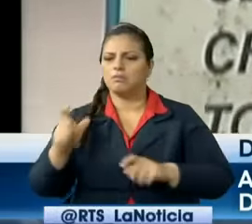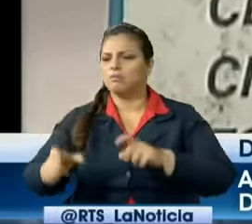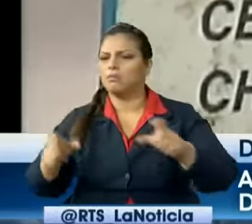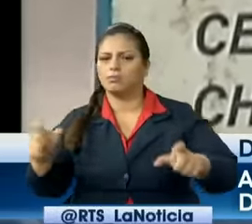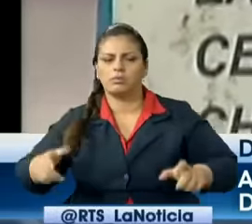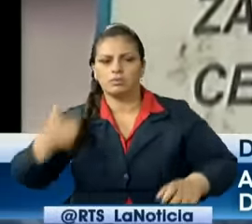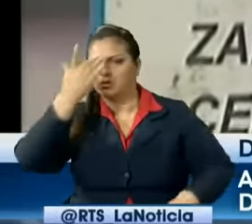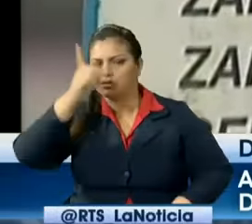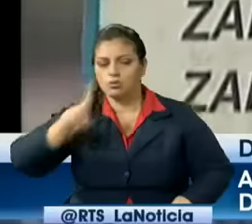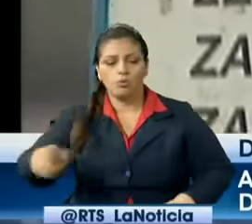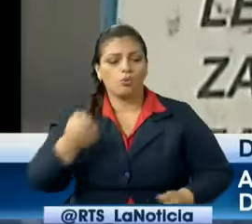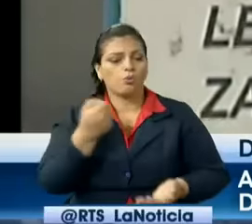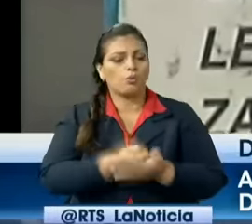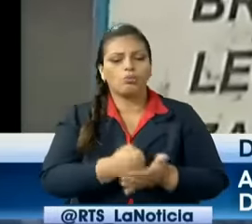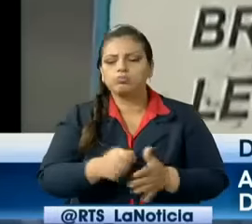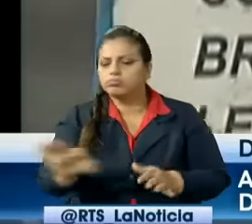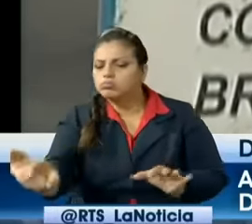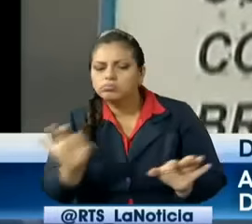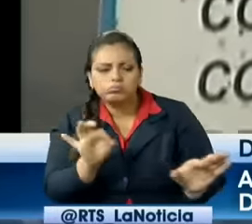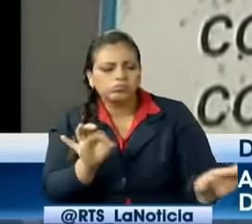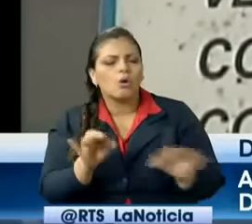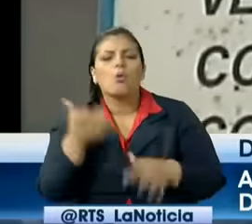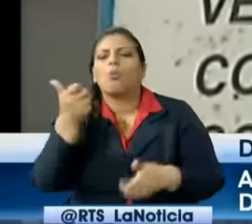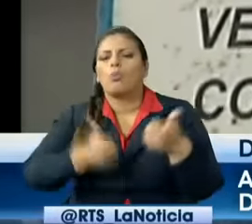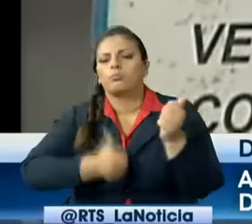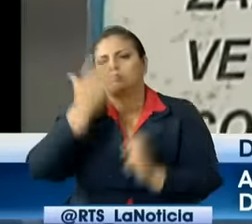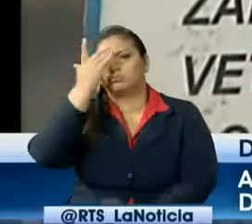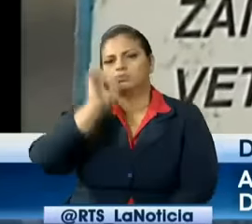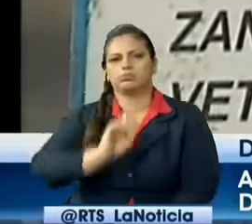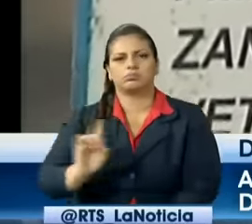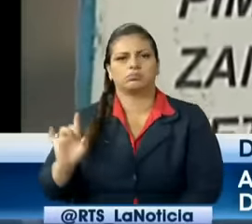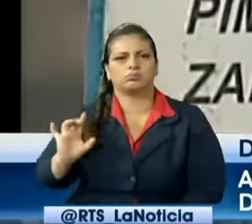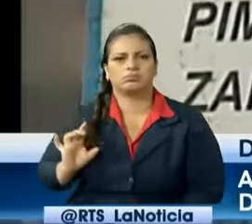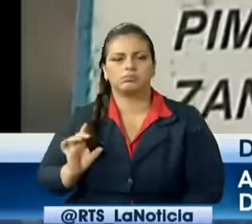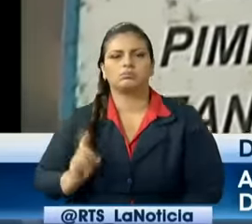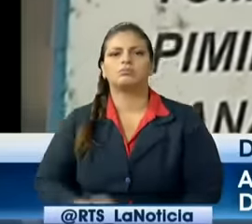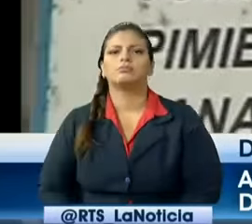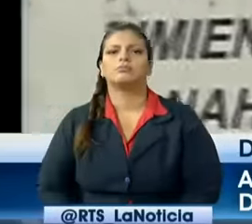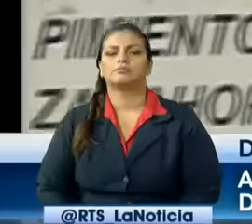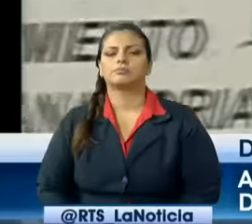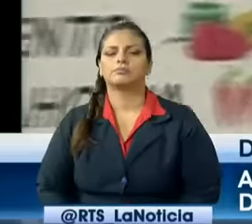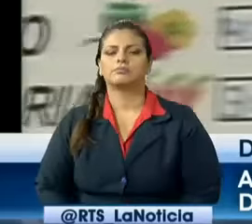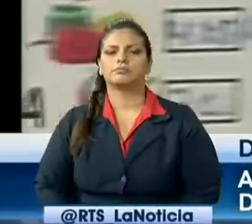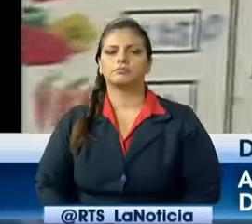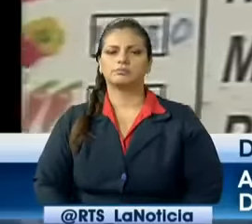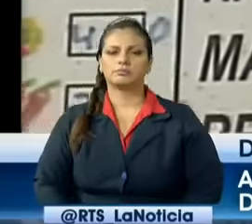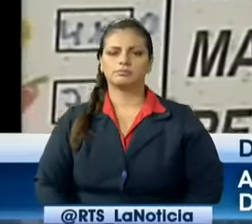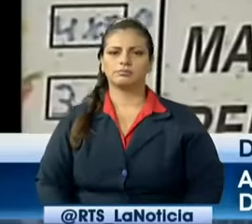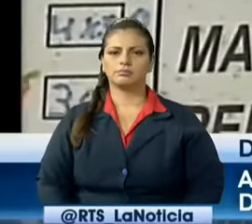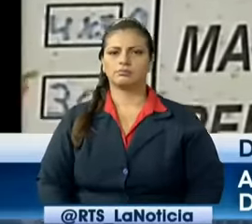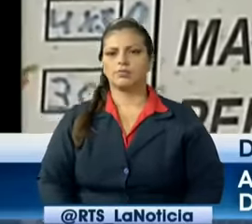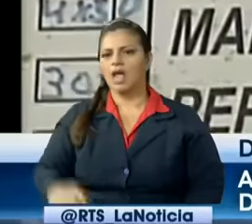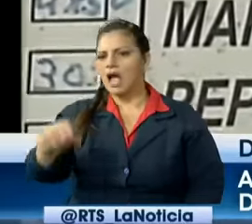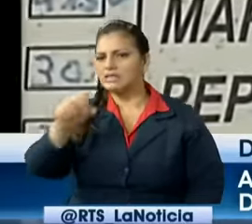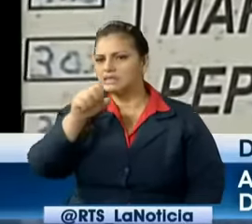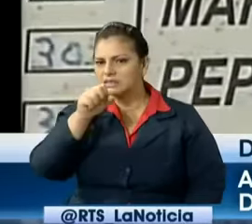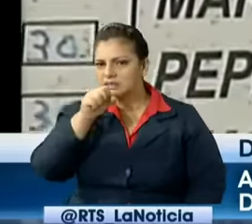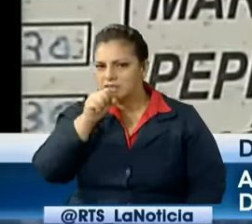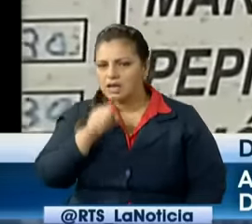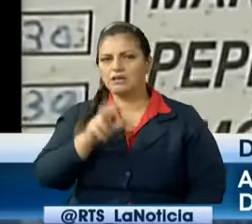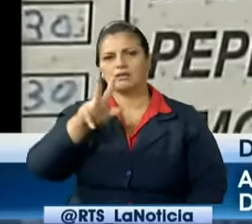producto y ese precio se ha mantenido tanto la semana pasada como hoy. Perfecto. También la zanahoria dice 30